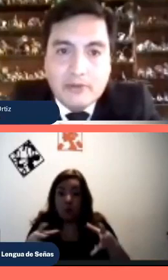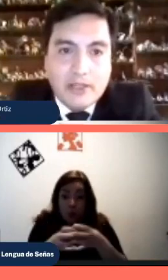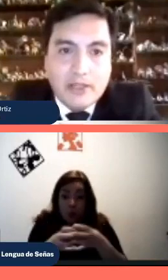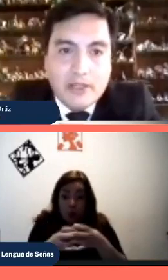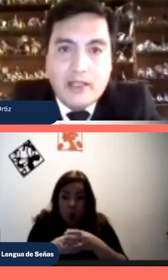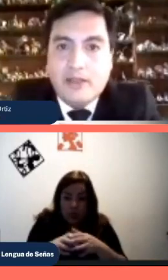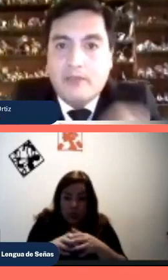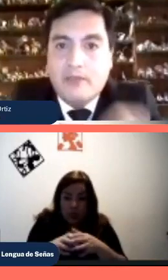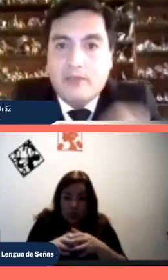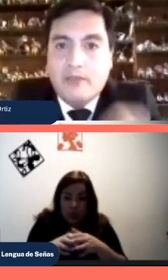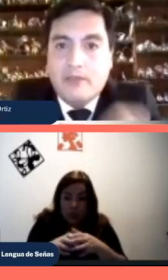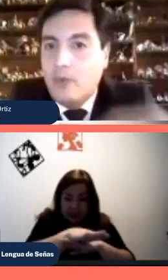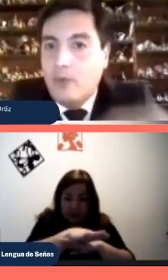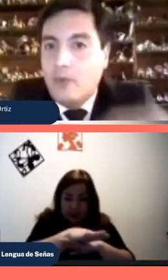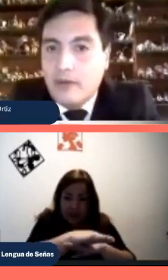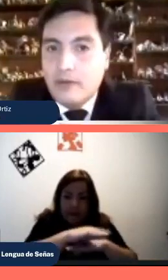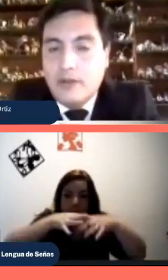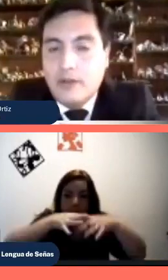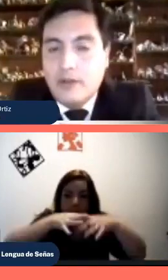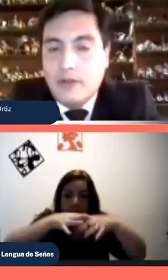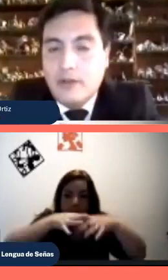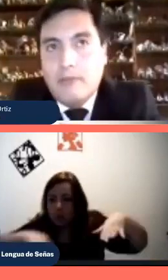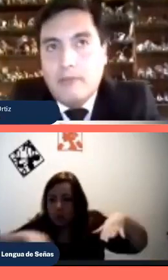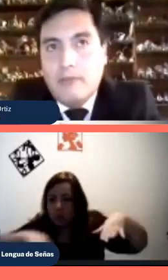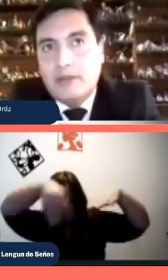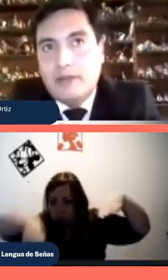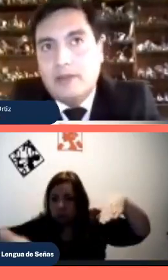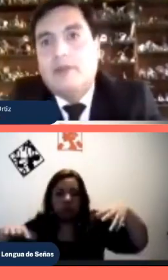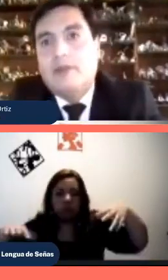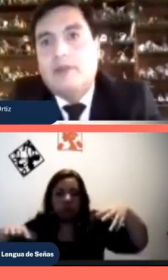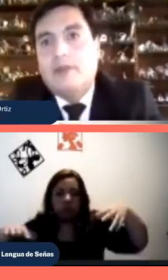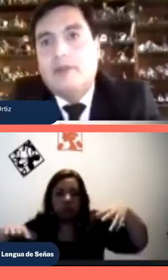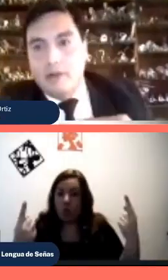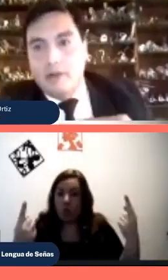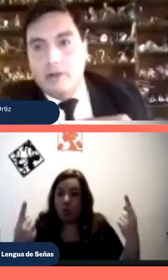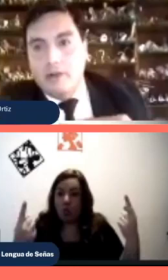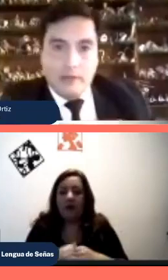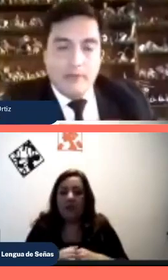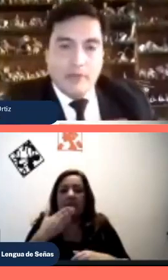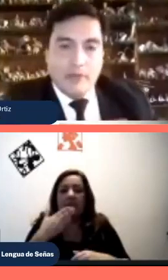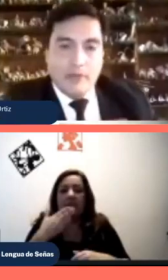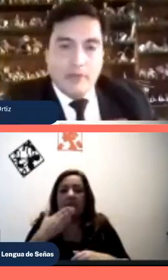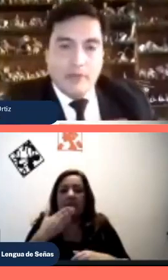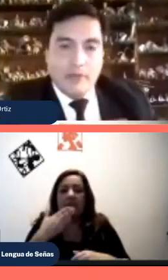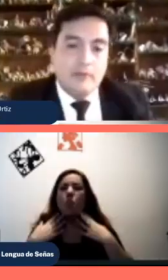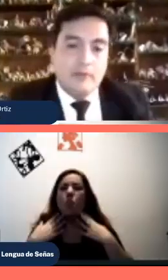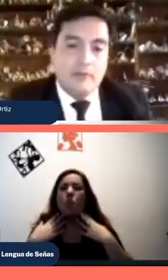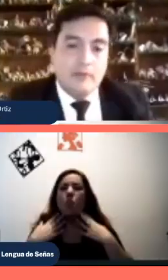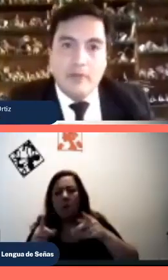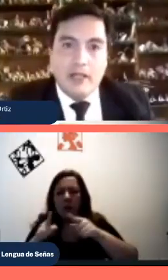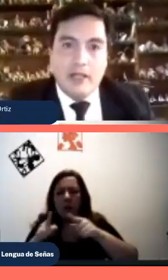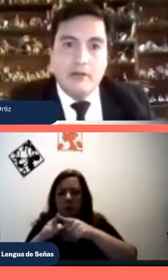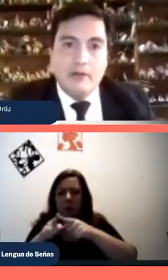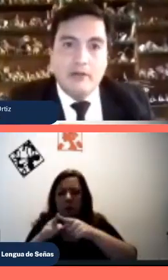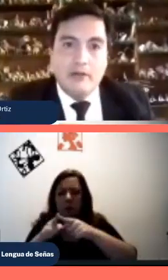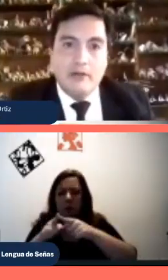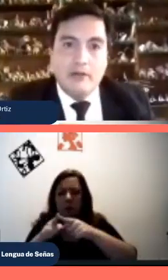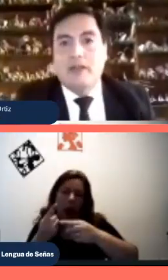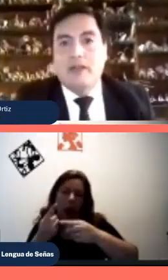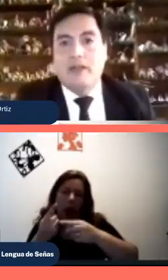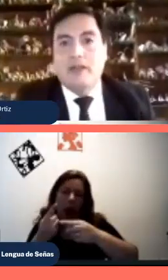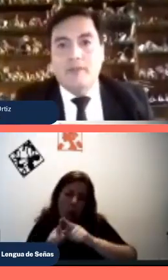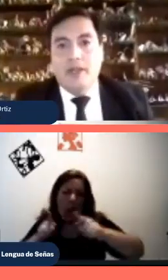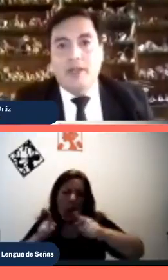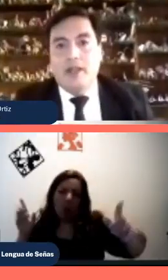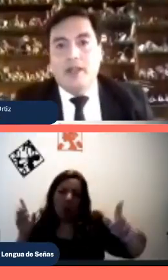que se caracterizan por tener un cuello más o menos largo, hay algunos especímenes que tienen el cuello mucho más largo, y la